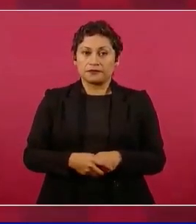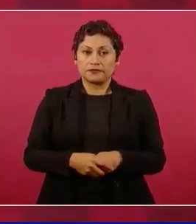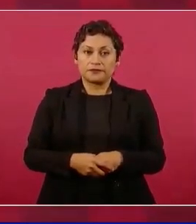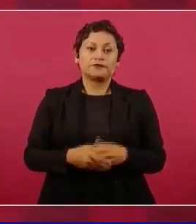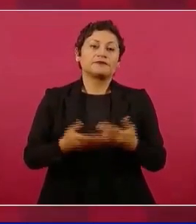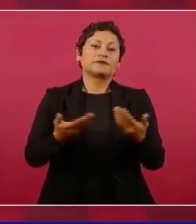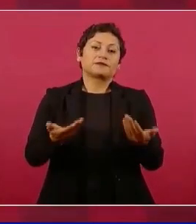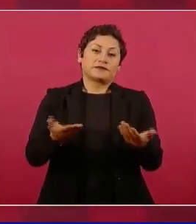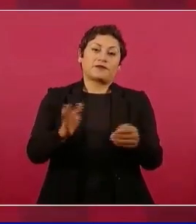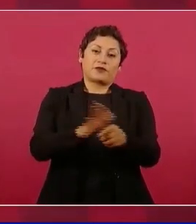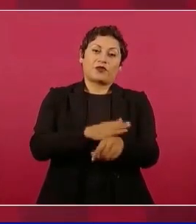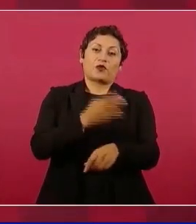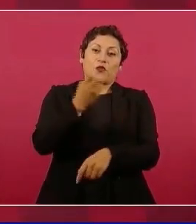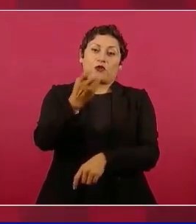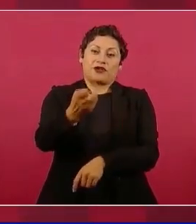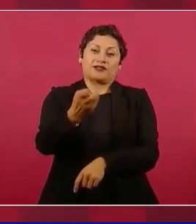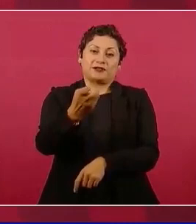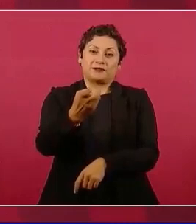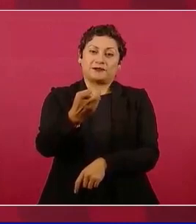uno de mis escritores